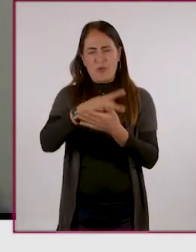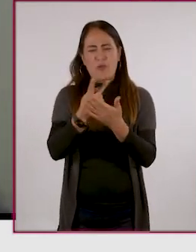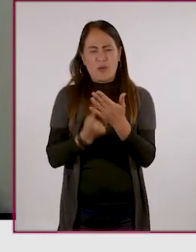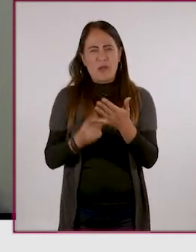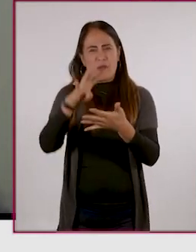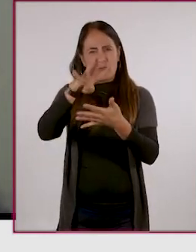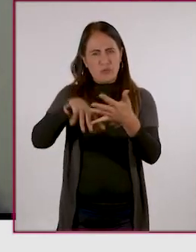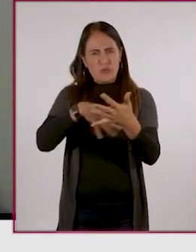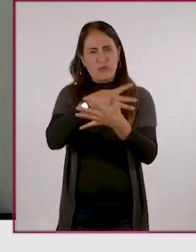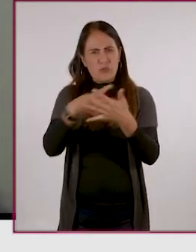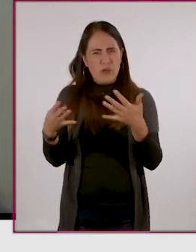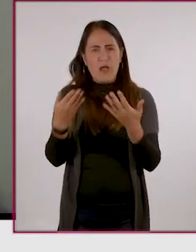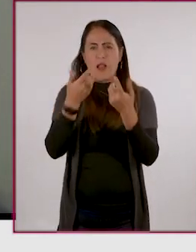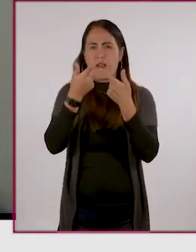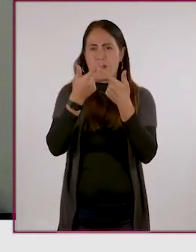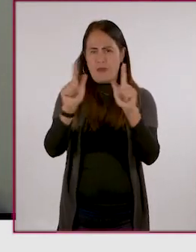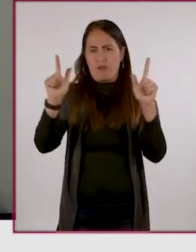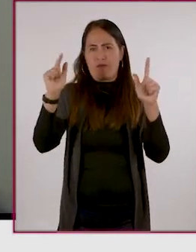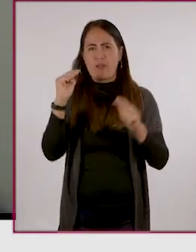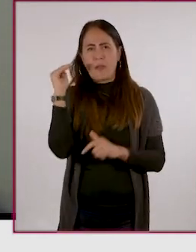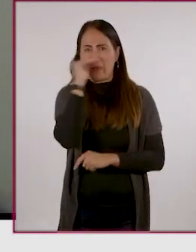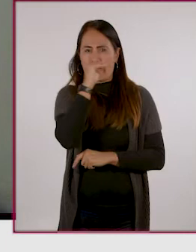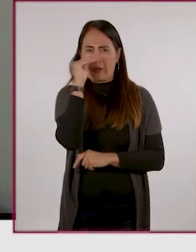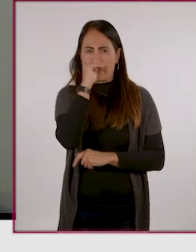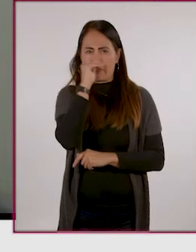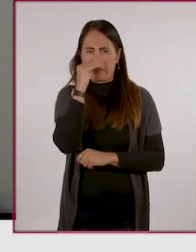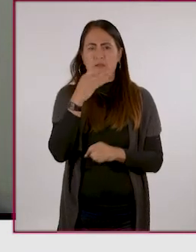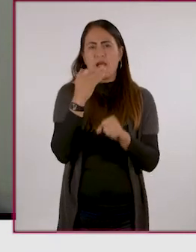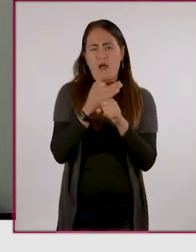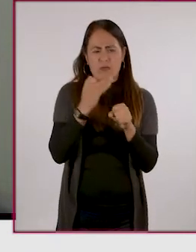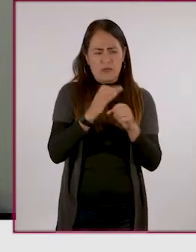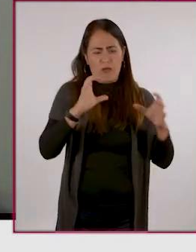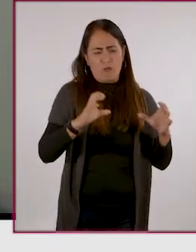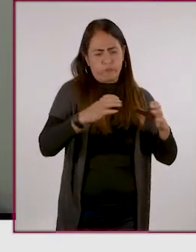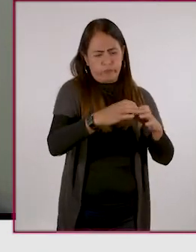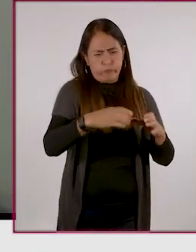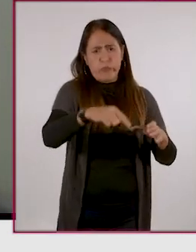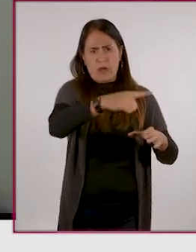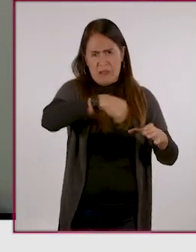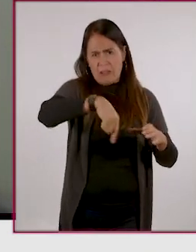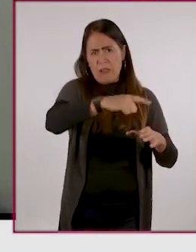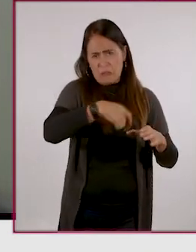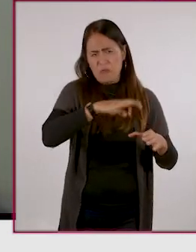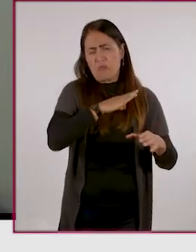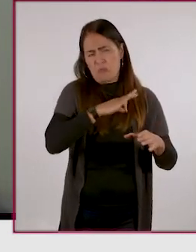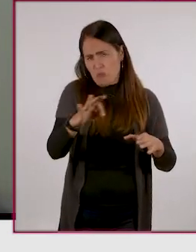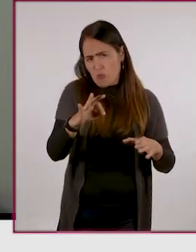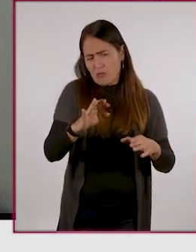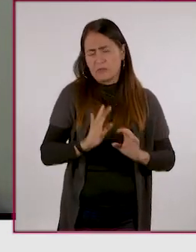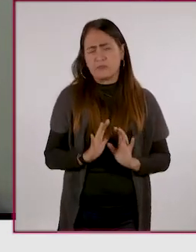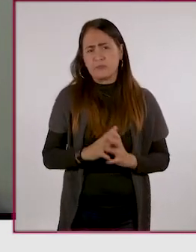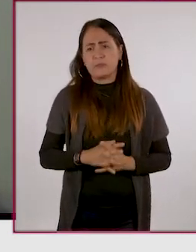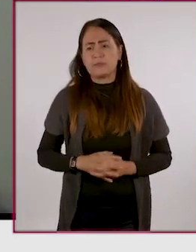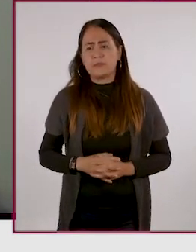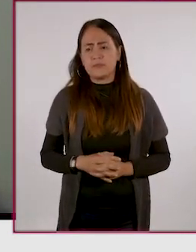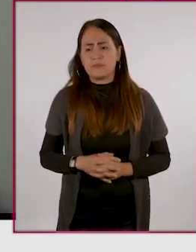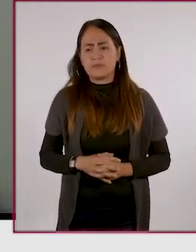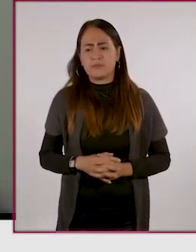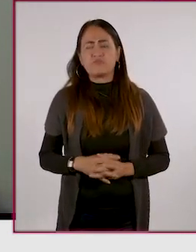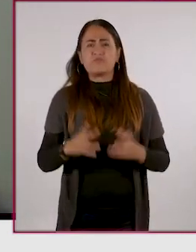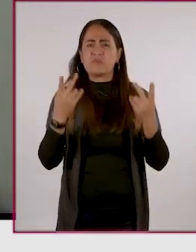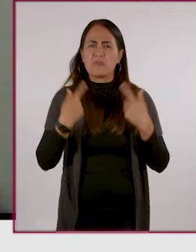libre tiene una gran demanda para un cierto sector. O sea, el software libre principalmente se maneja